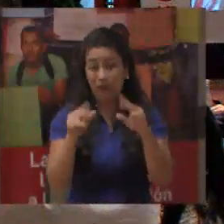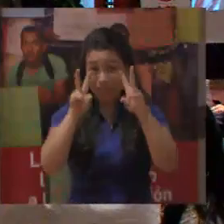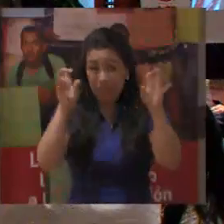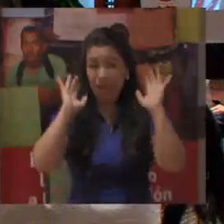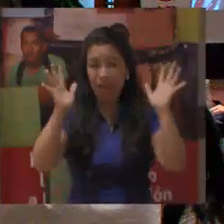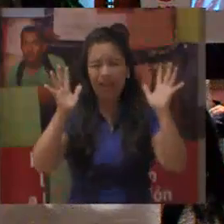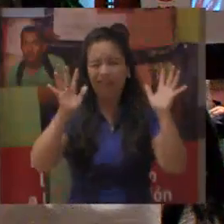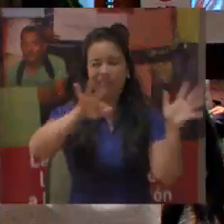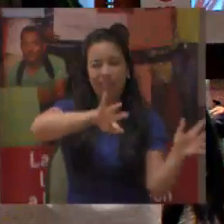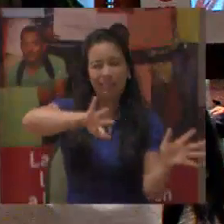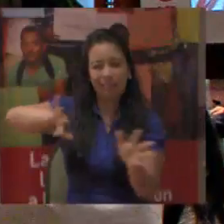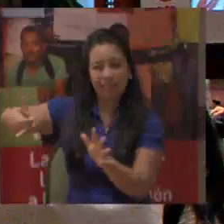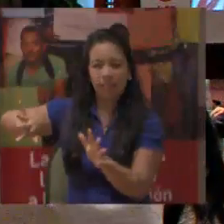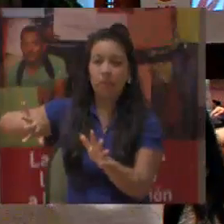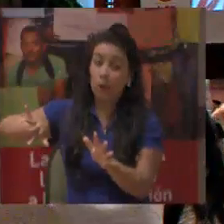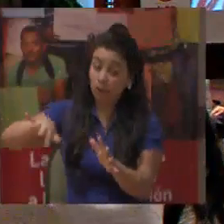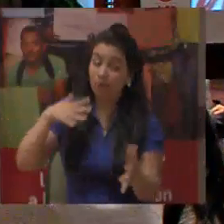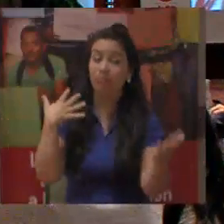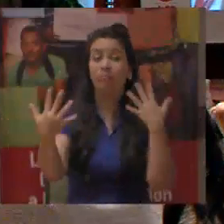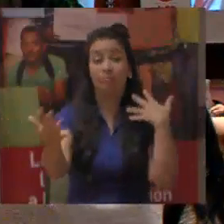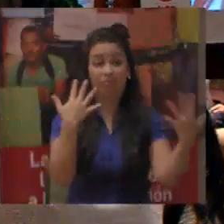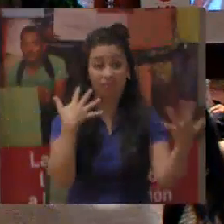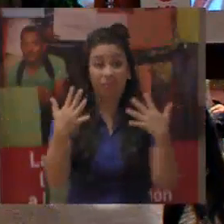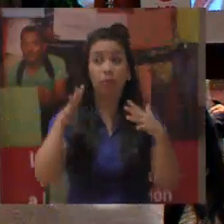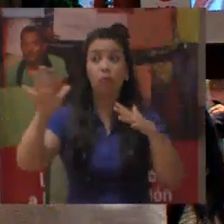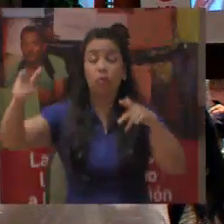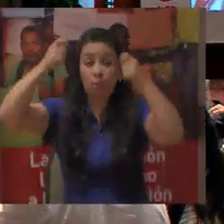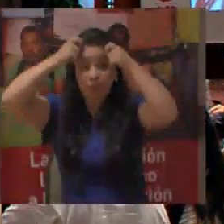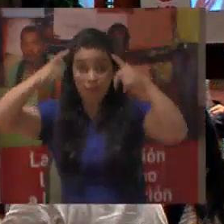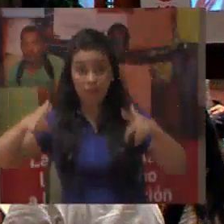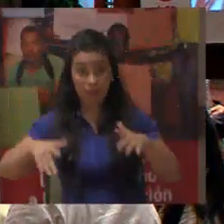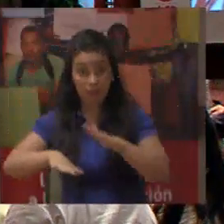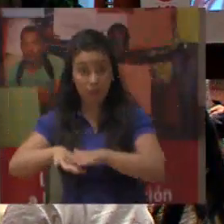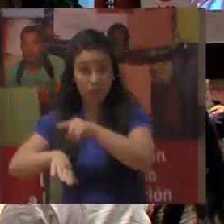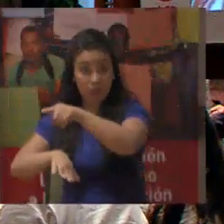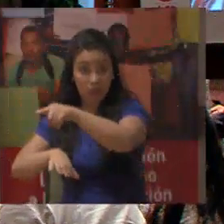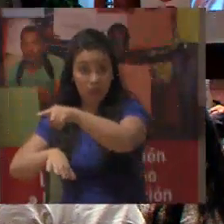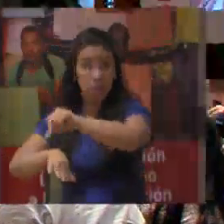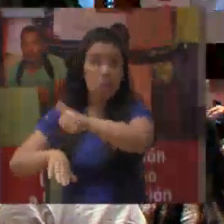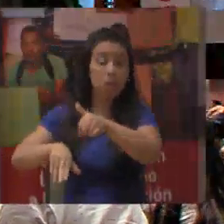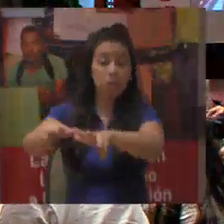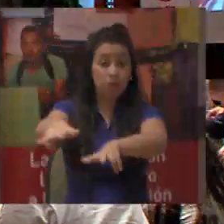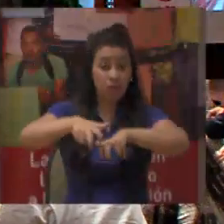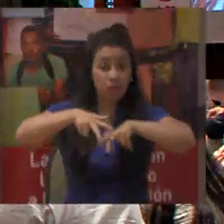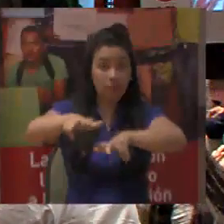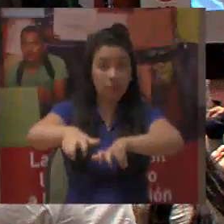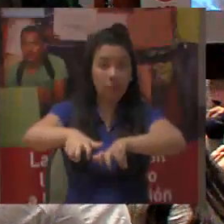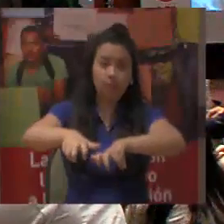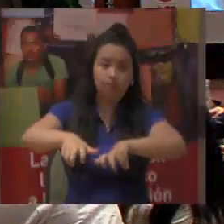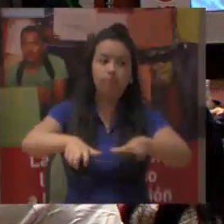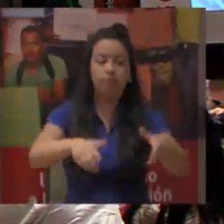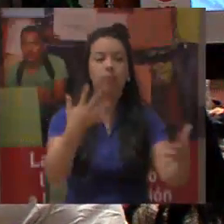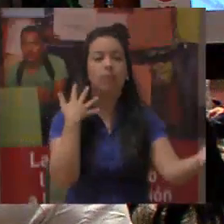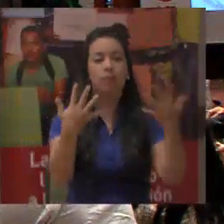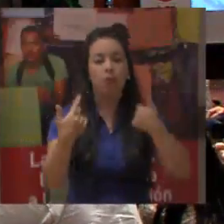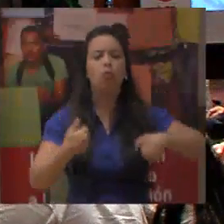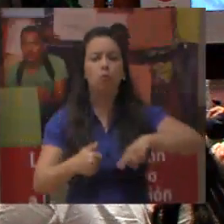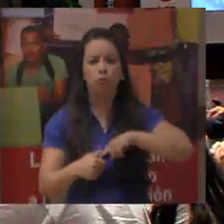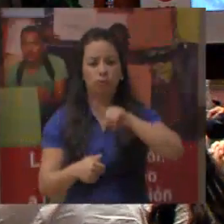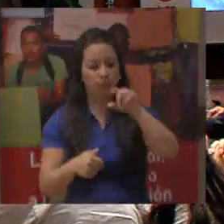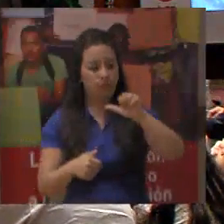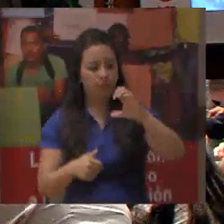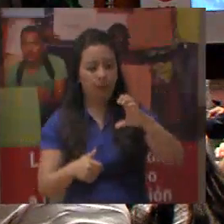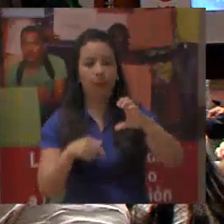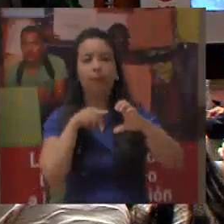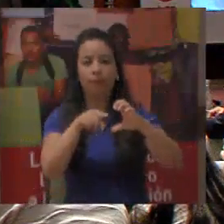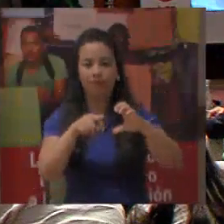campo. La deuda no solo es del Estado, es de los gremios agrícolas. Nosotros desde la SAC estamos convencidos que